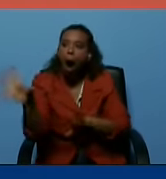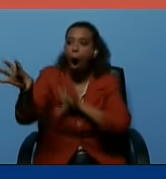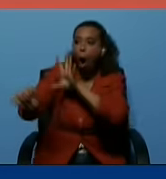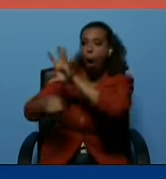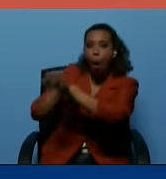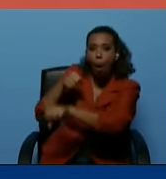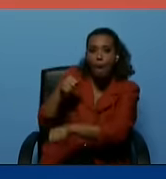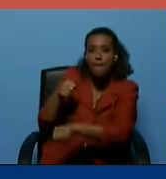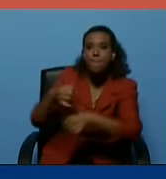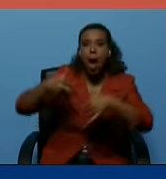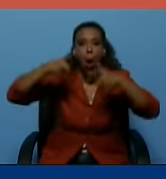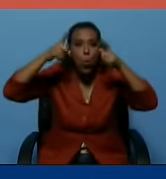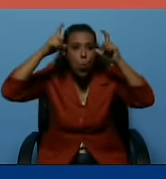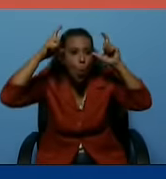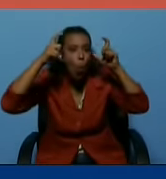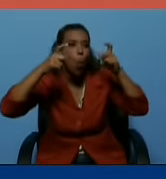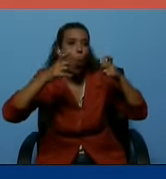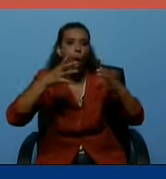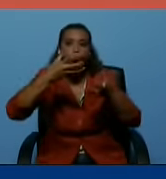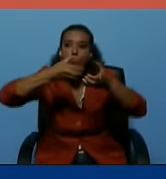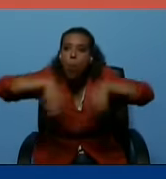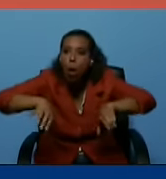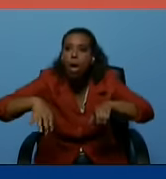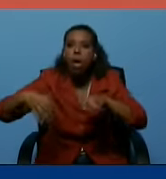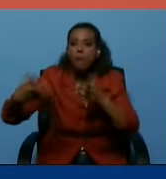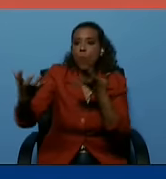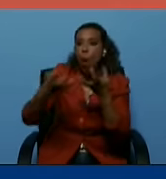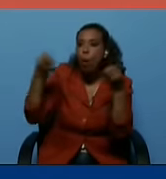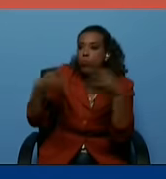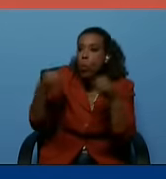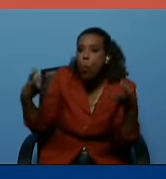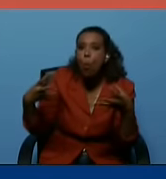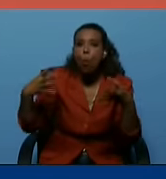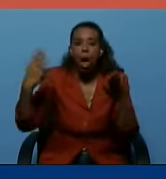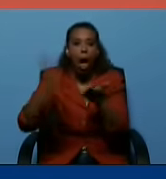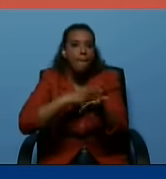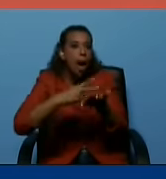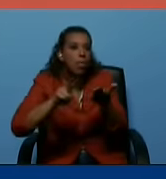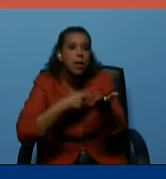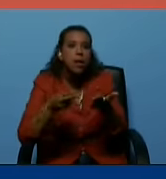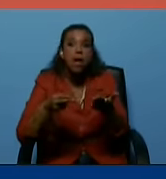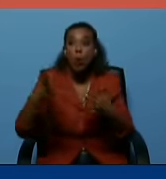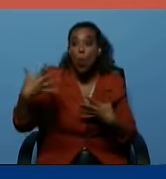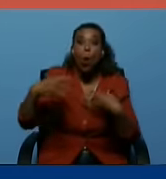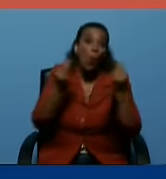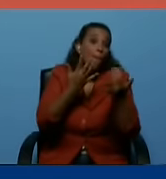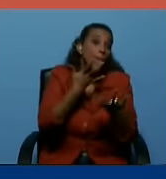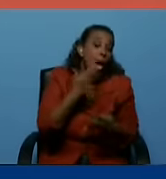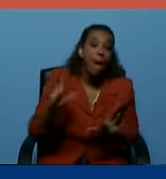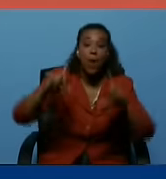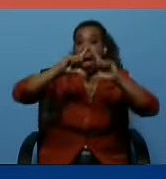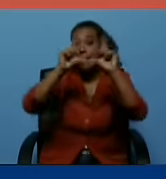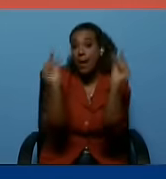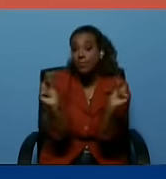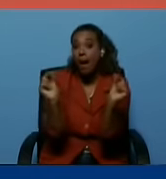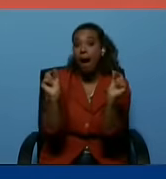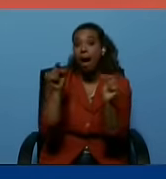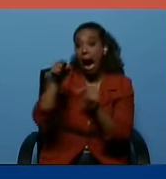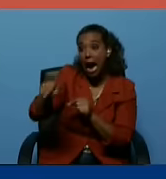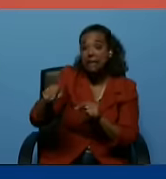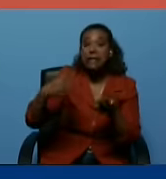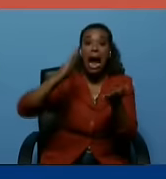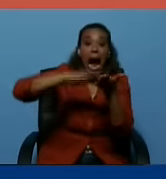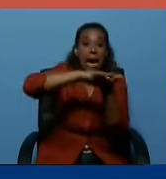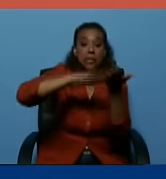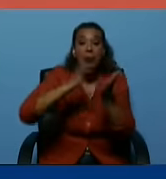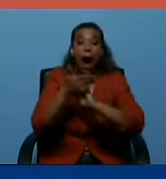y la agroindustria tiene que activarse full. Porque si usted monta una venta de empanada, hallaca y